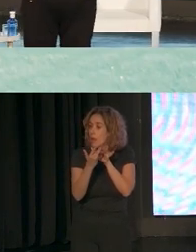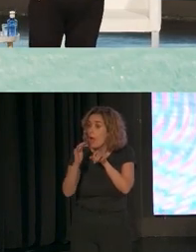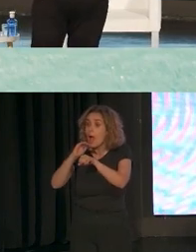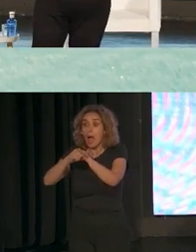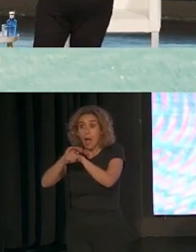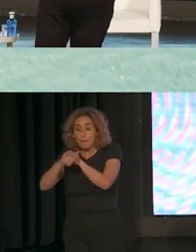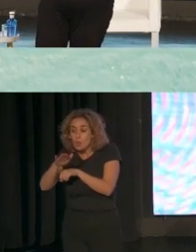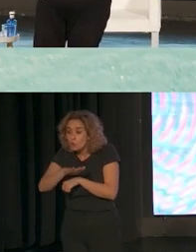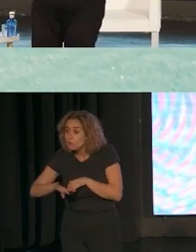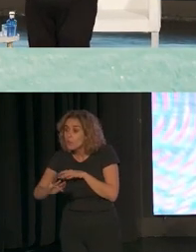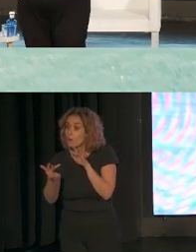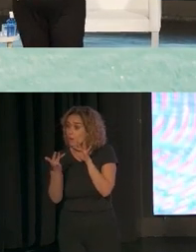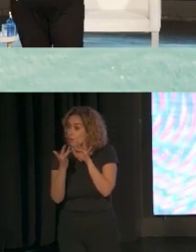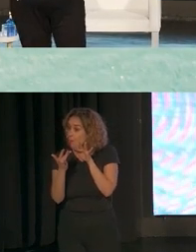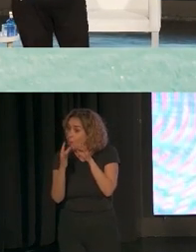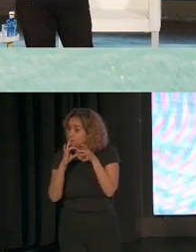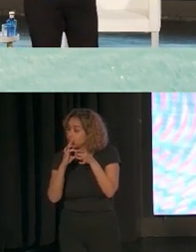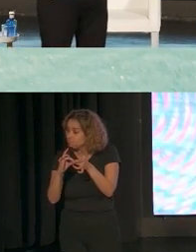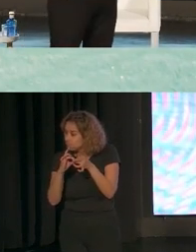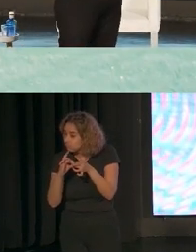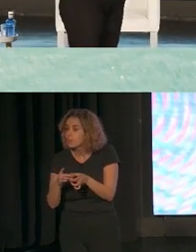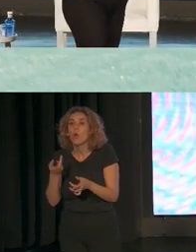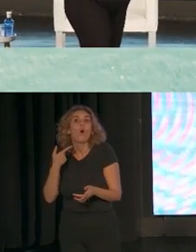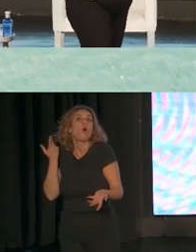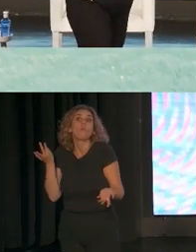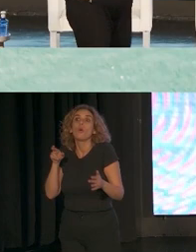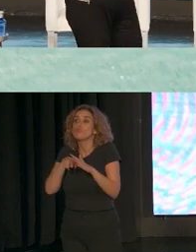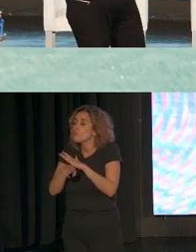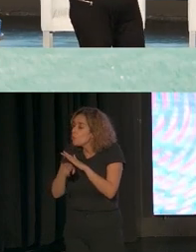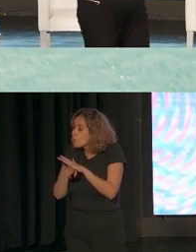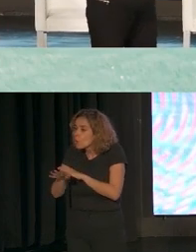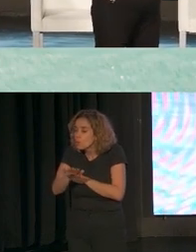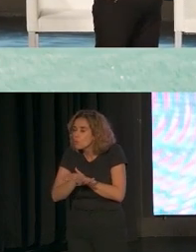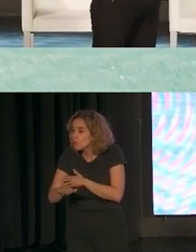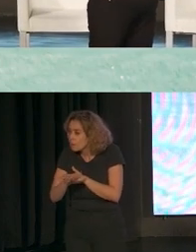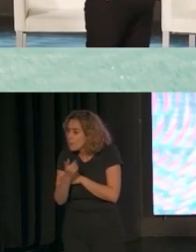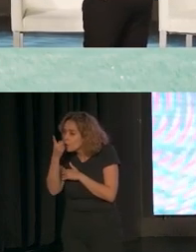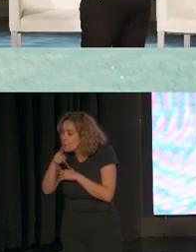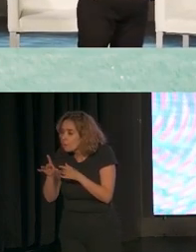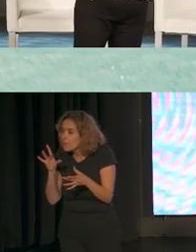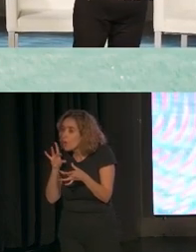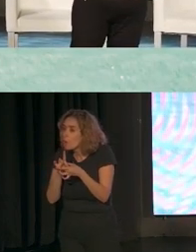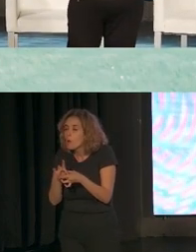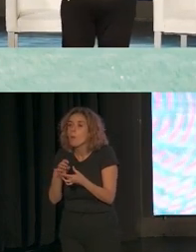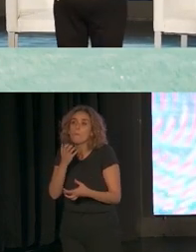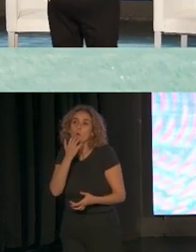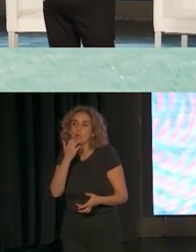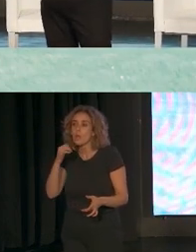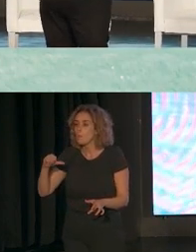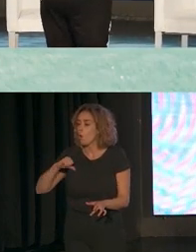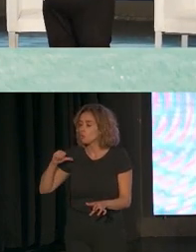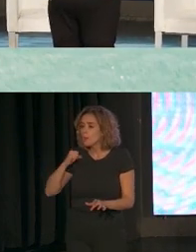del barrio también conectamos con los recursos que hay en el barrio por ejemplo hospitales